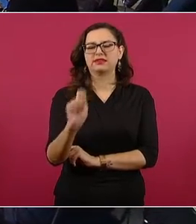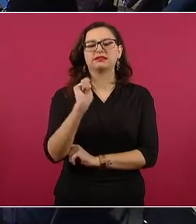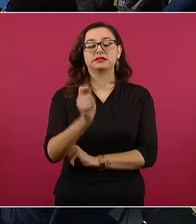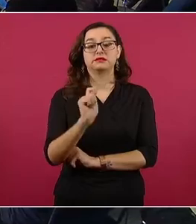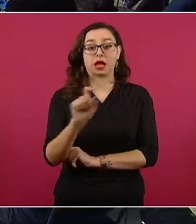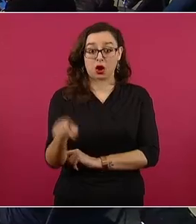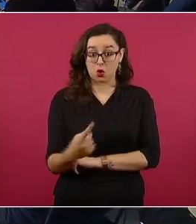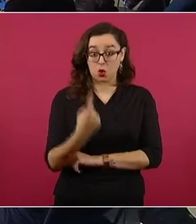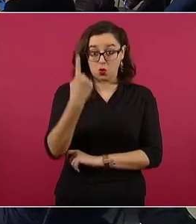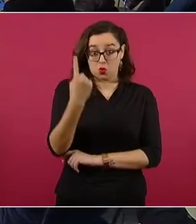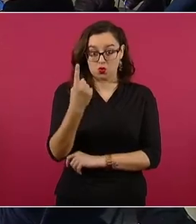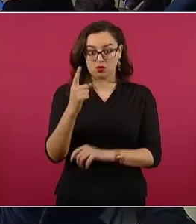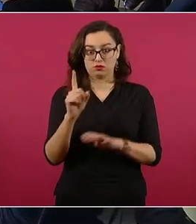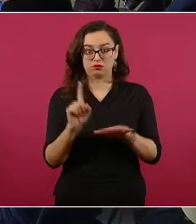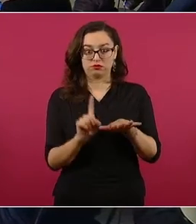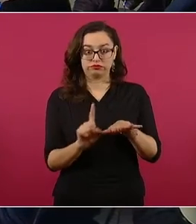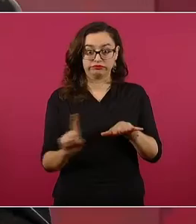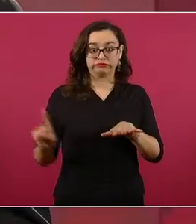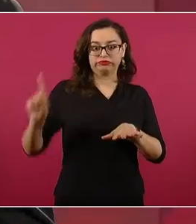Entonces,